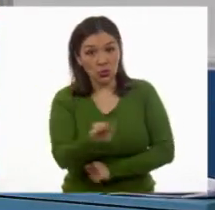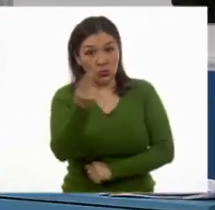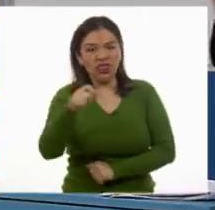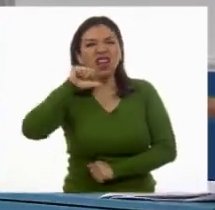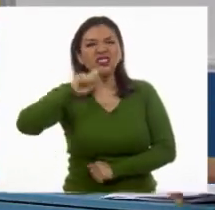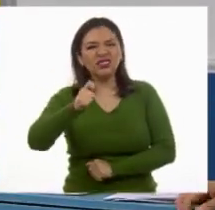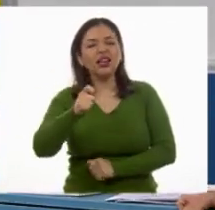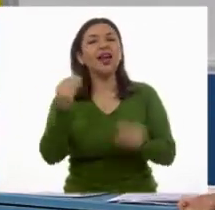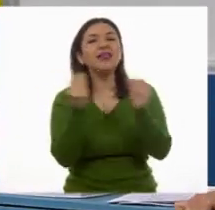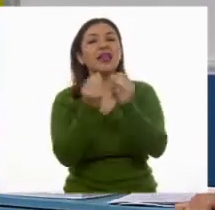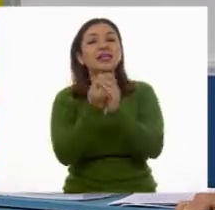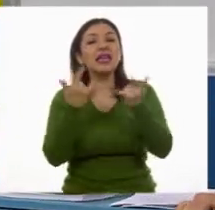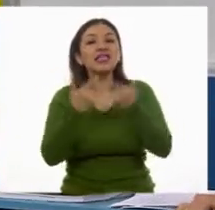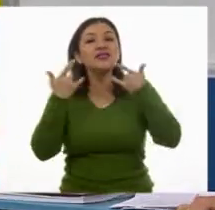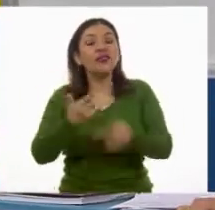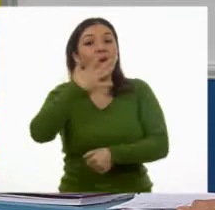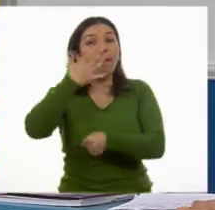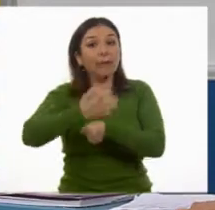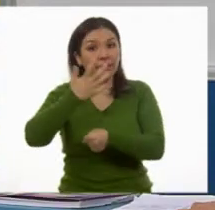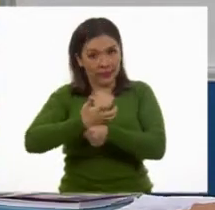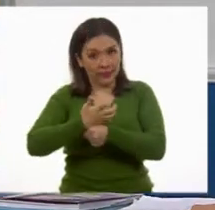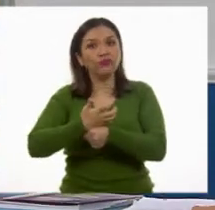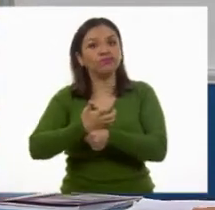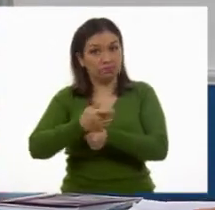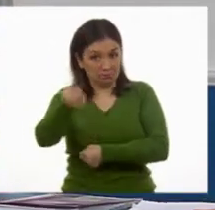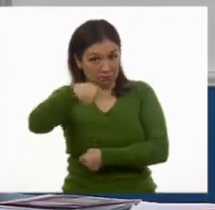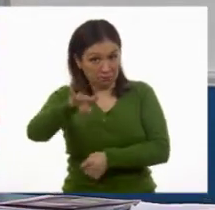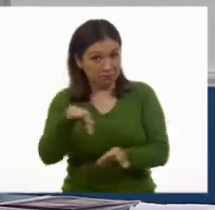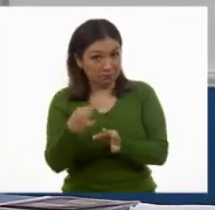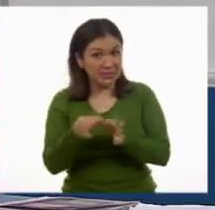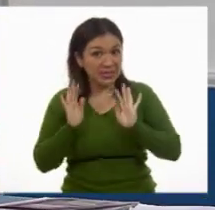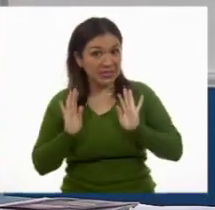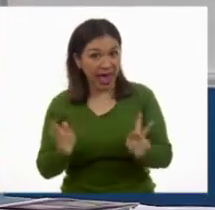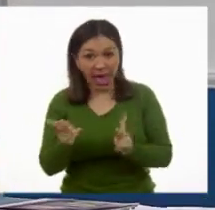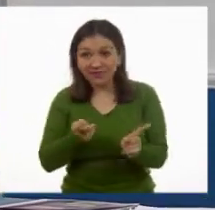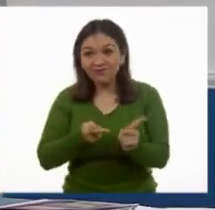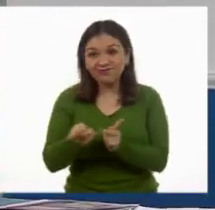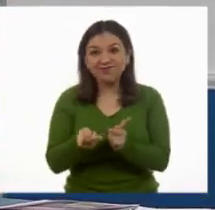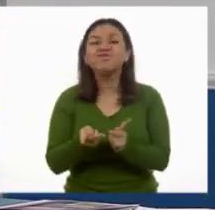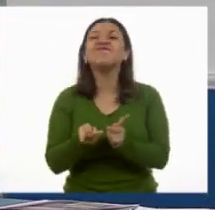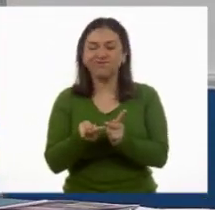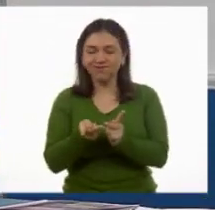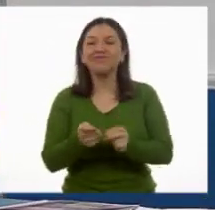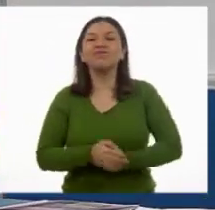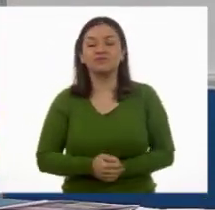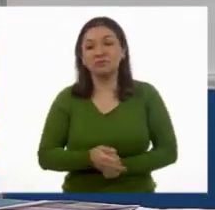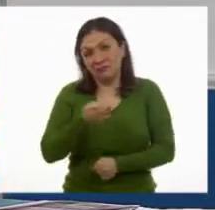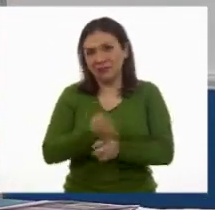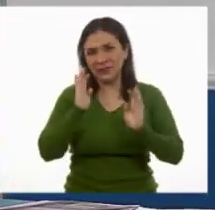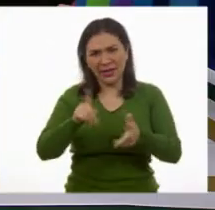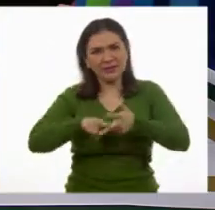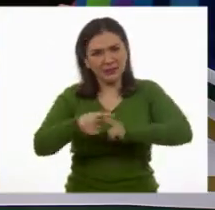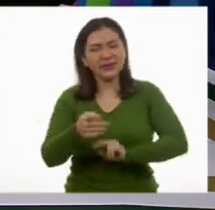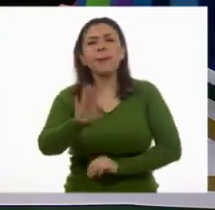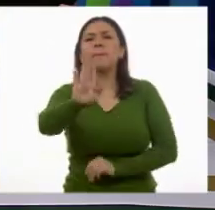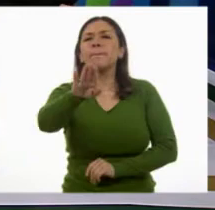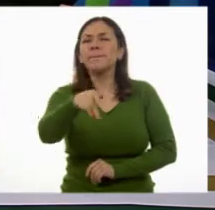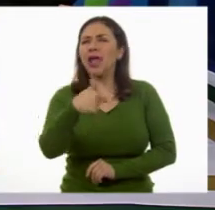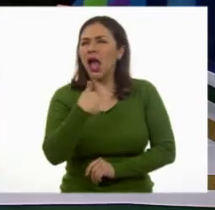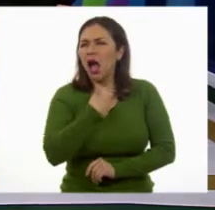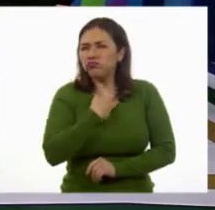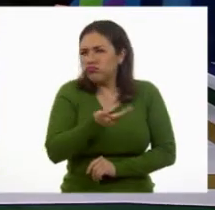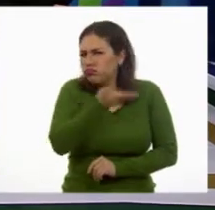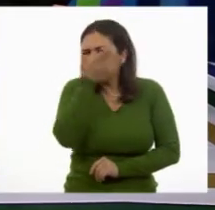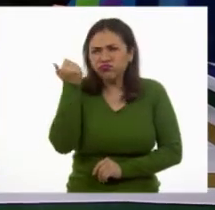esta clase de historia de quinto grado. ¿Están listos? ¿Listos? Estoy lista. Bueno, comencemos. Oigan, yo no sé,